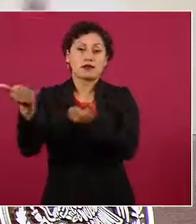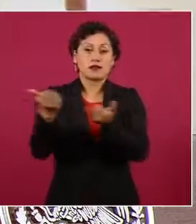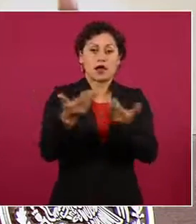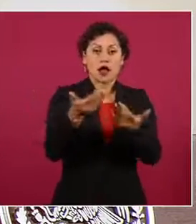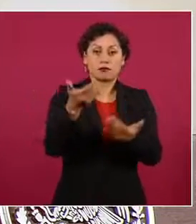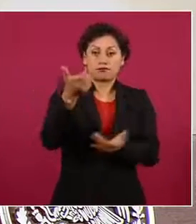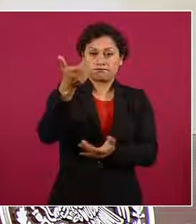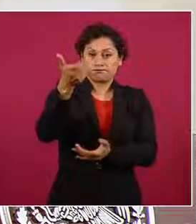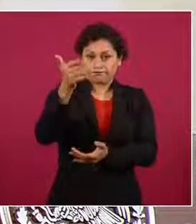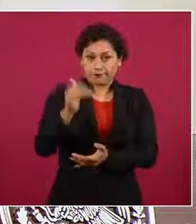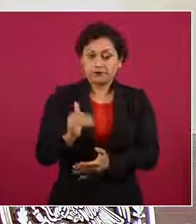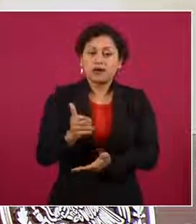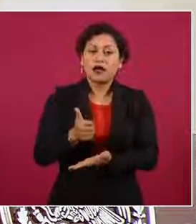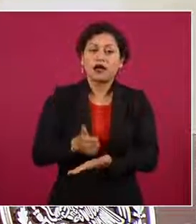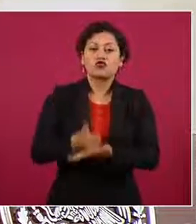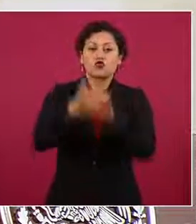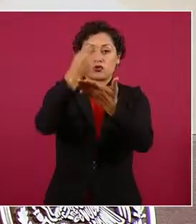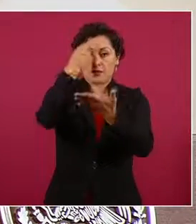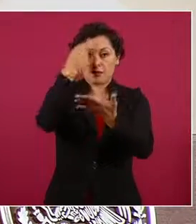para llegar a los mercados.